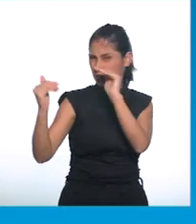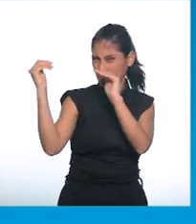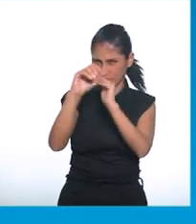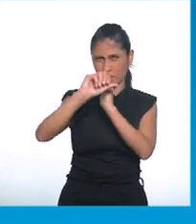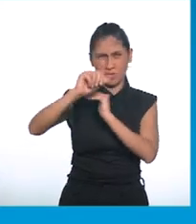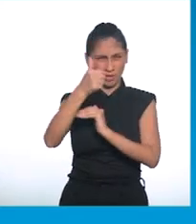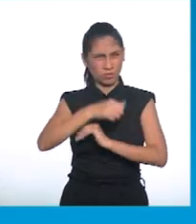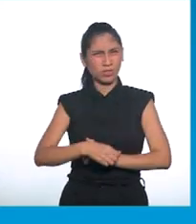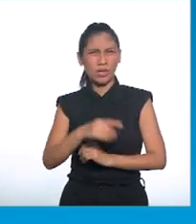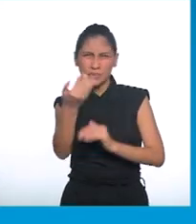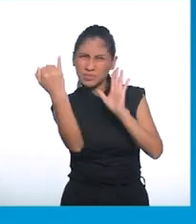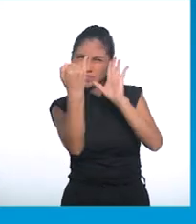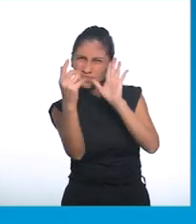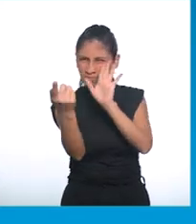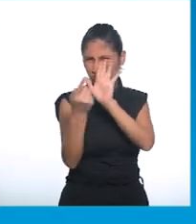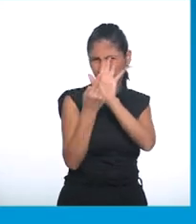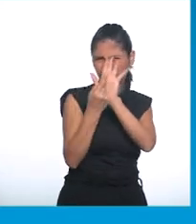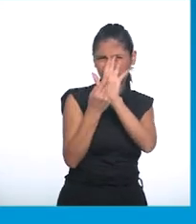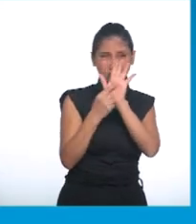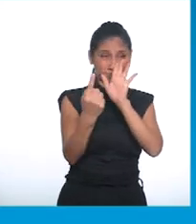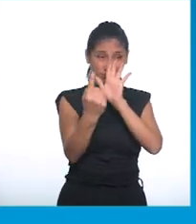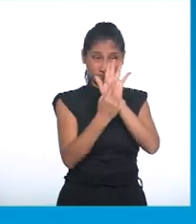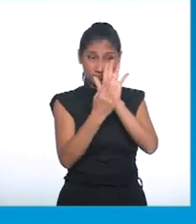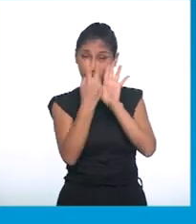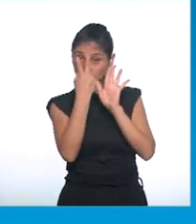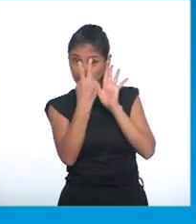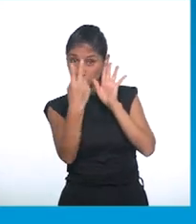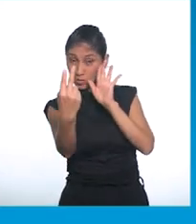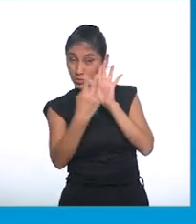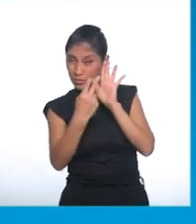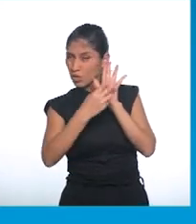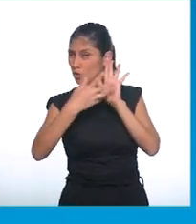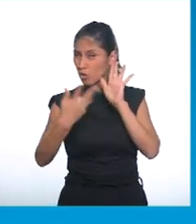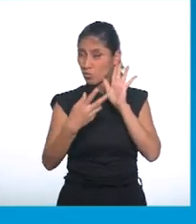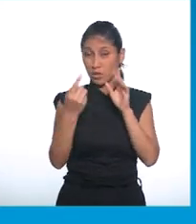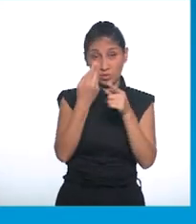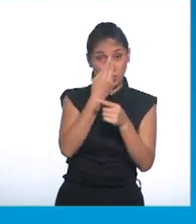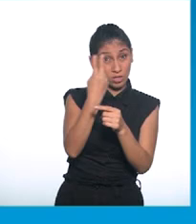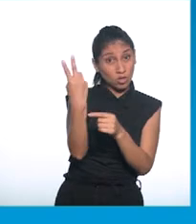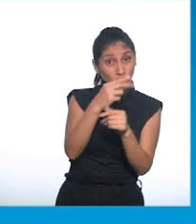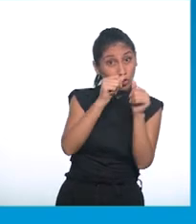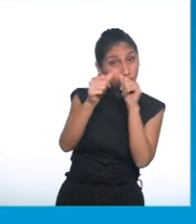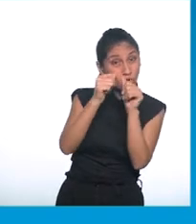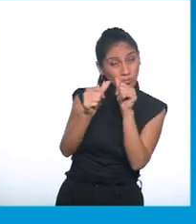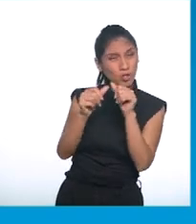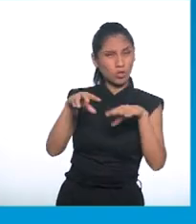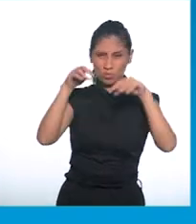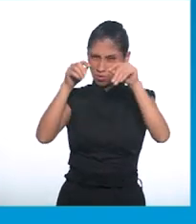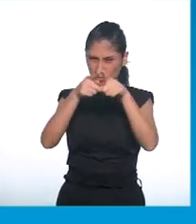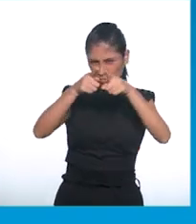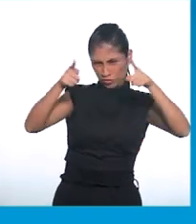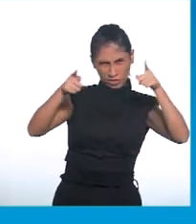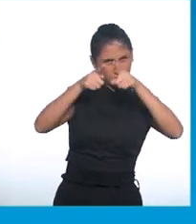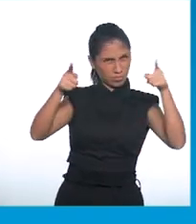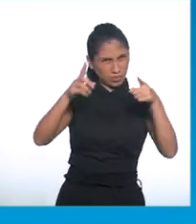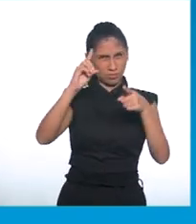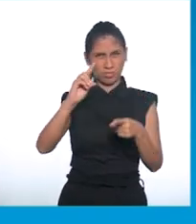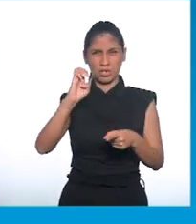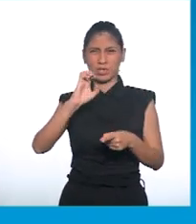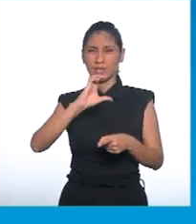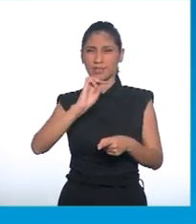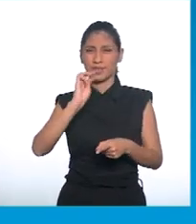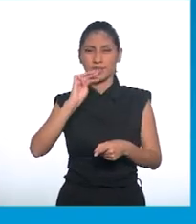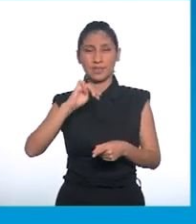Googleana, haz un acercamiento a la imagen. Al acercarnos, podemos observar que entre los dos números existe espacio para decimales.